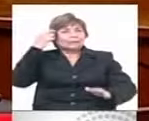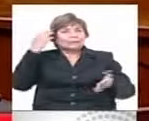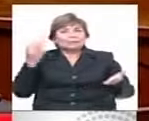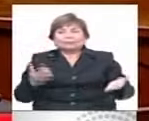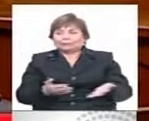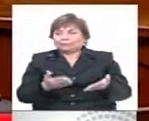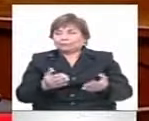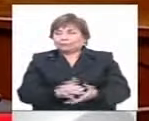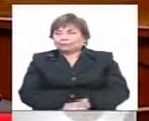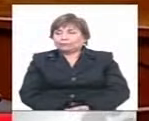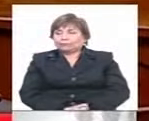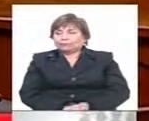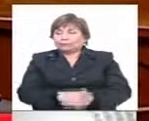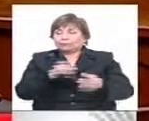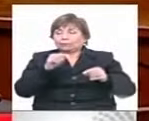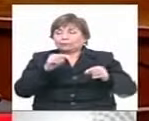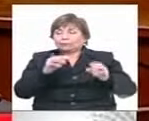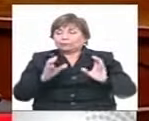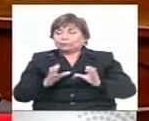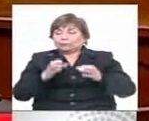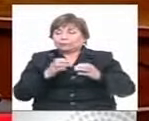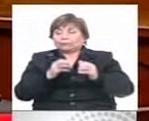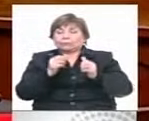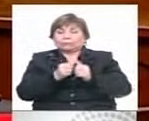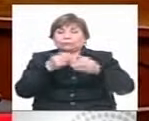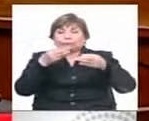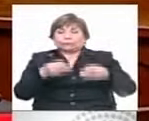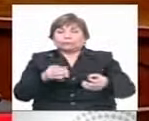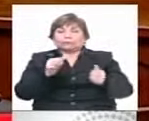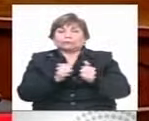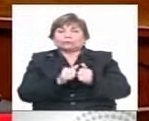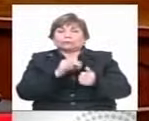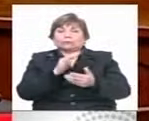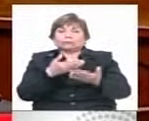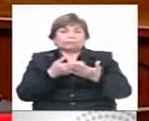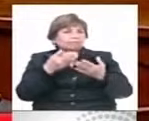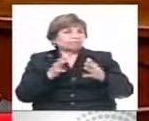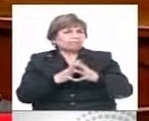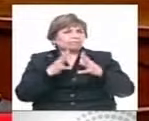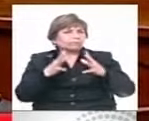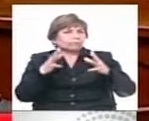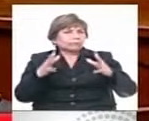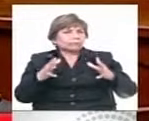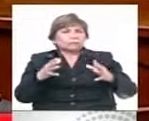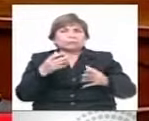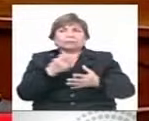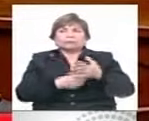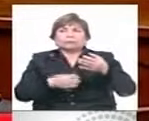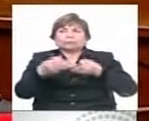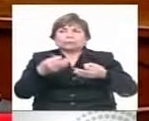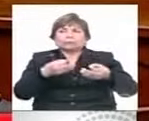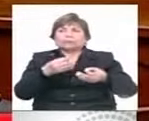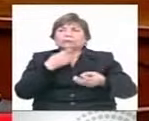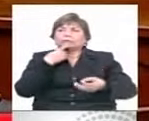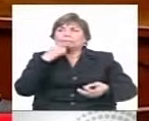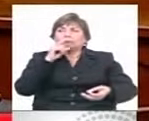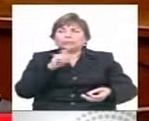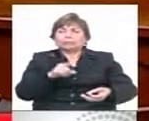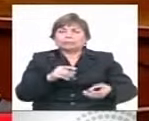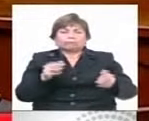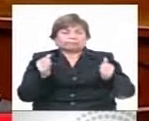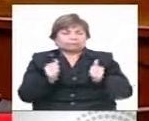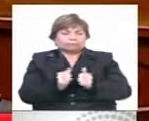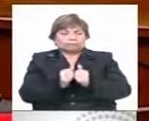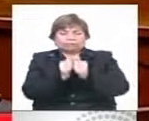presente en este Congreso, coincidamos en que el mayor crecimiento económico debe estar